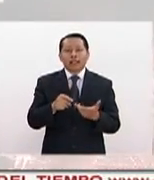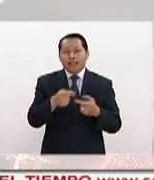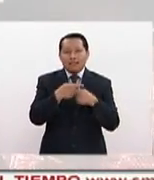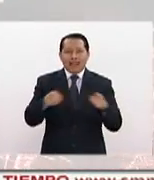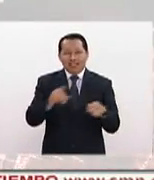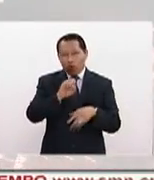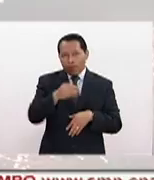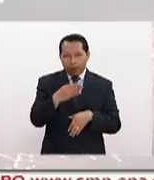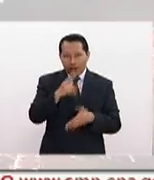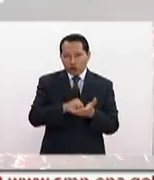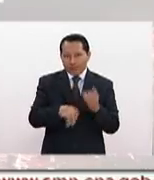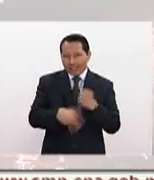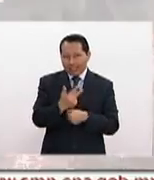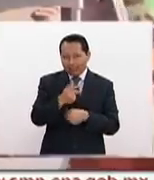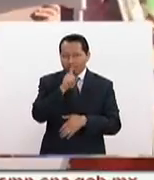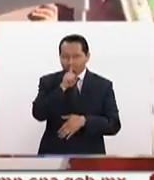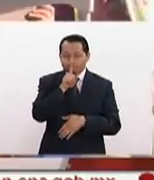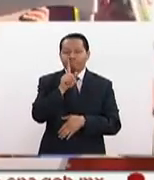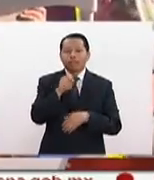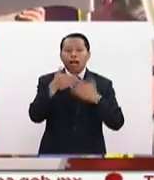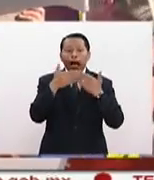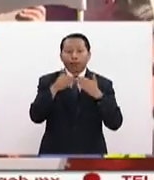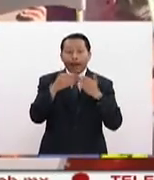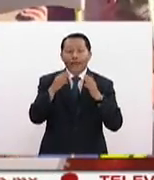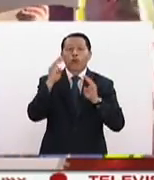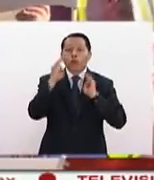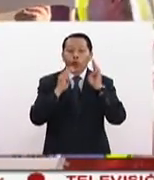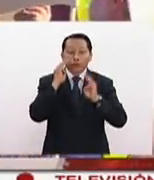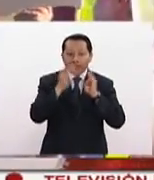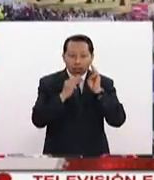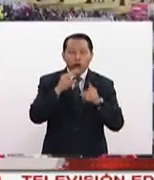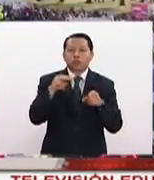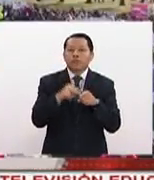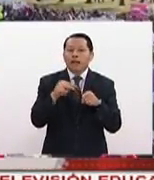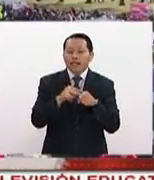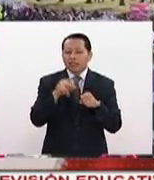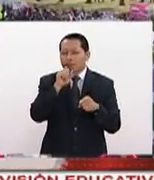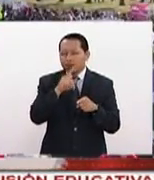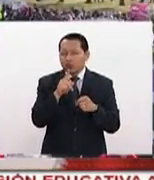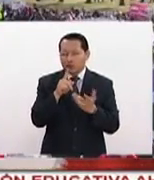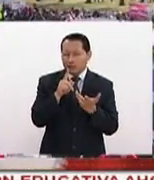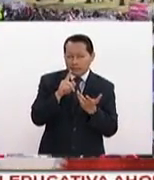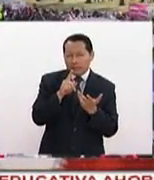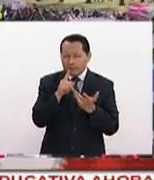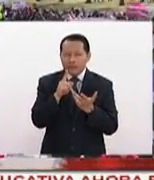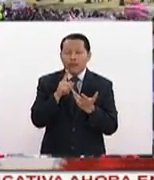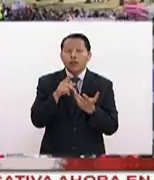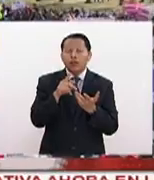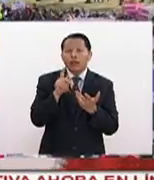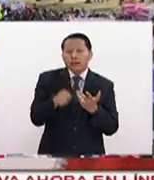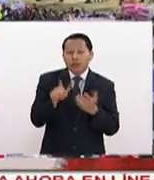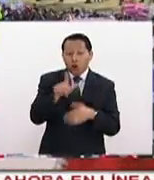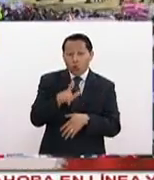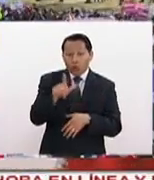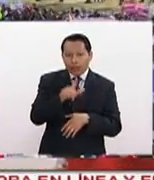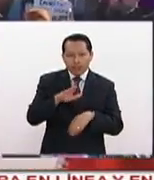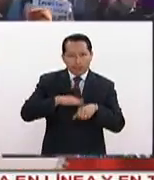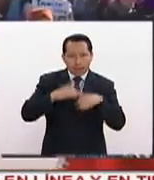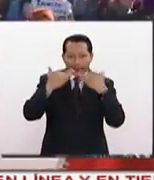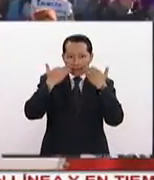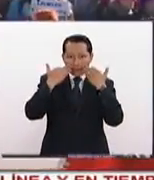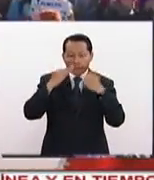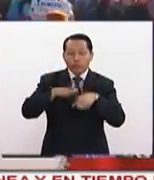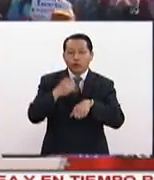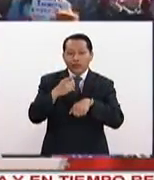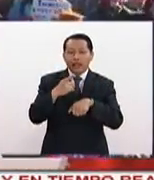la era Obama en 2013. Ahora están abiertos los museos, los parques. No se ha notado mucho, sin embargo, a partir de este lunes va a ser mucho más evidente